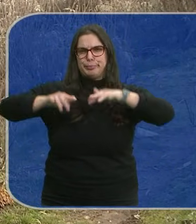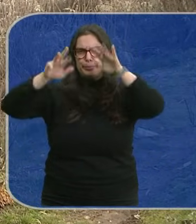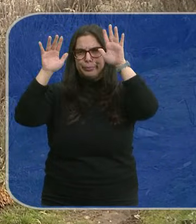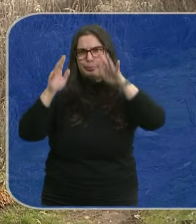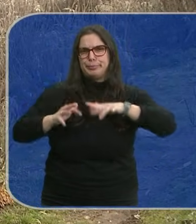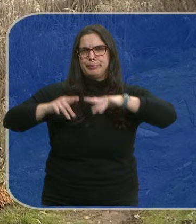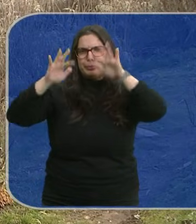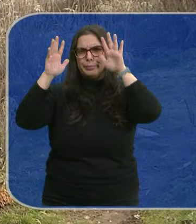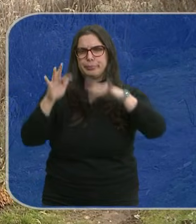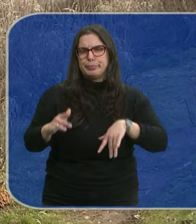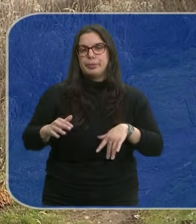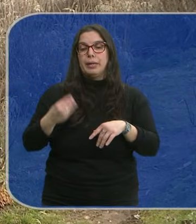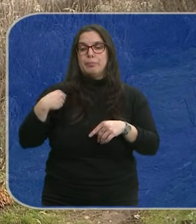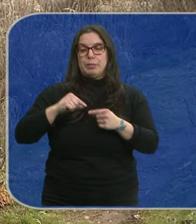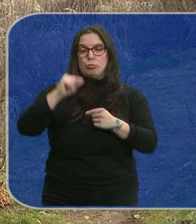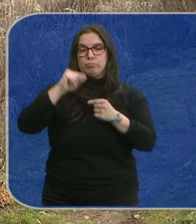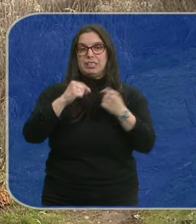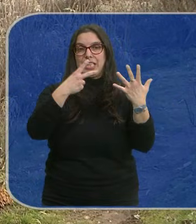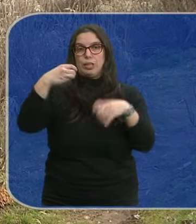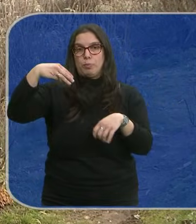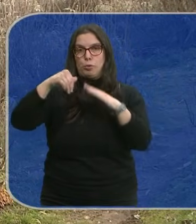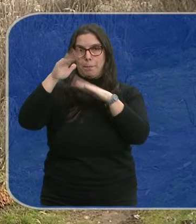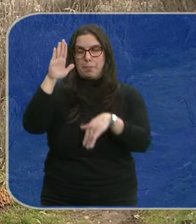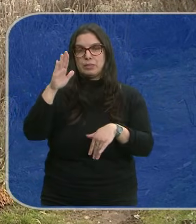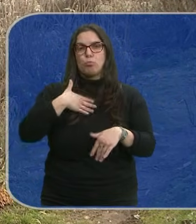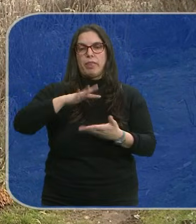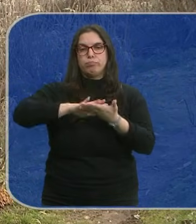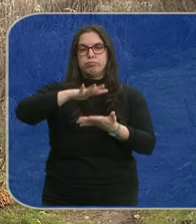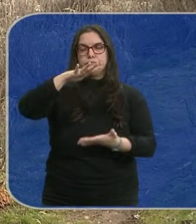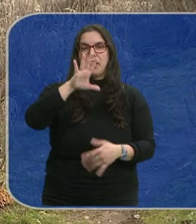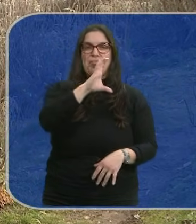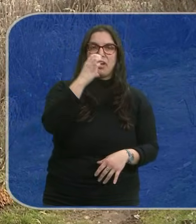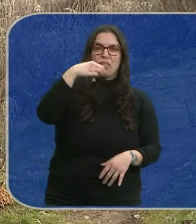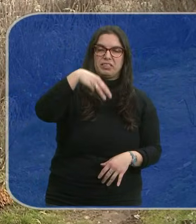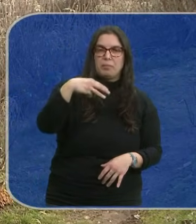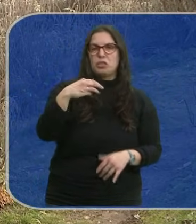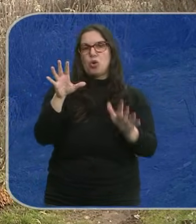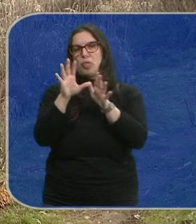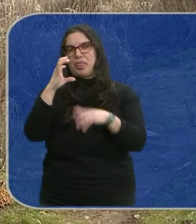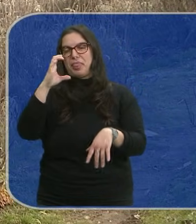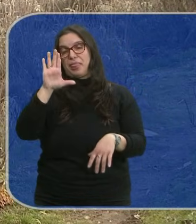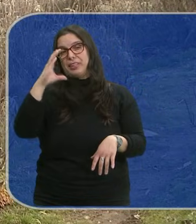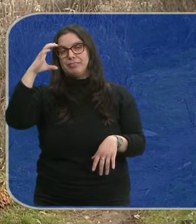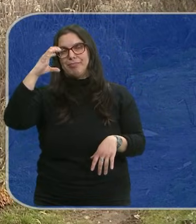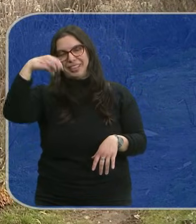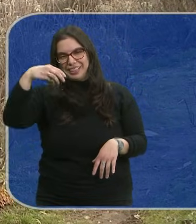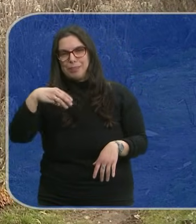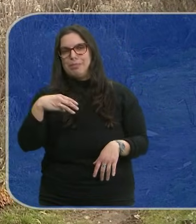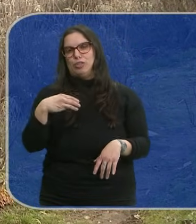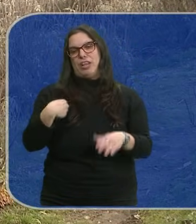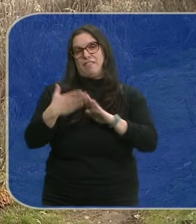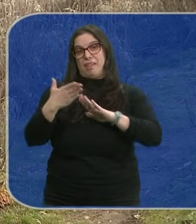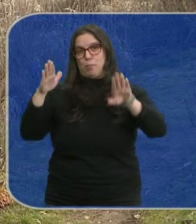serán en forma de nieve a partir de los 700 metros, llegándose a acumular entre los 5 y los 10 centímetros, sobre todo en las últimas horas de